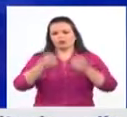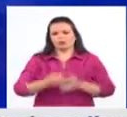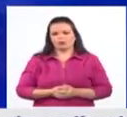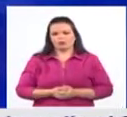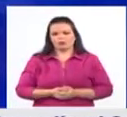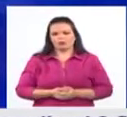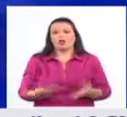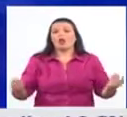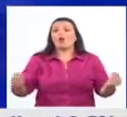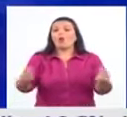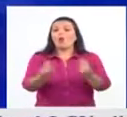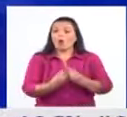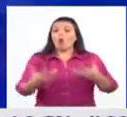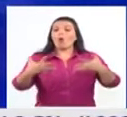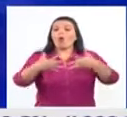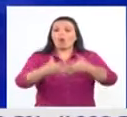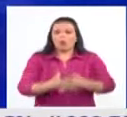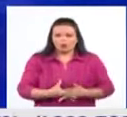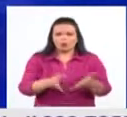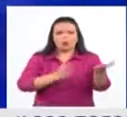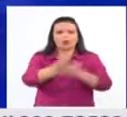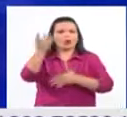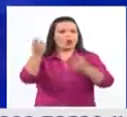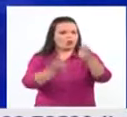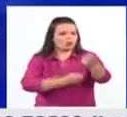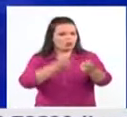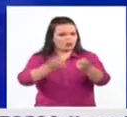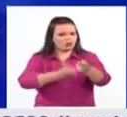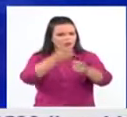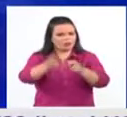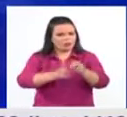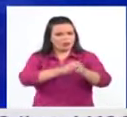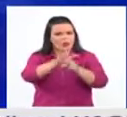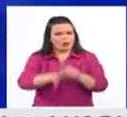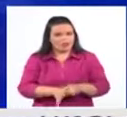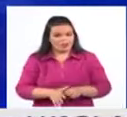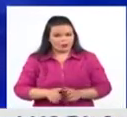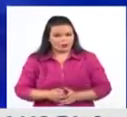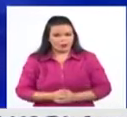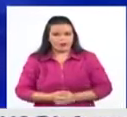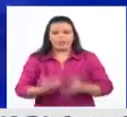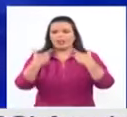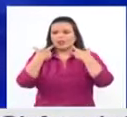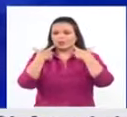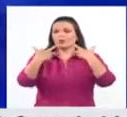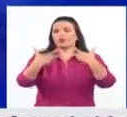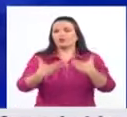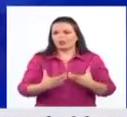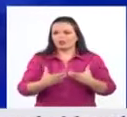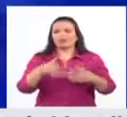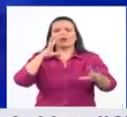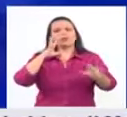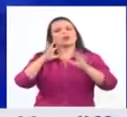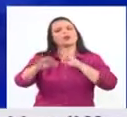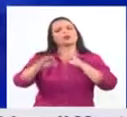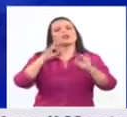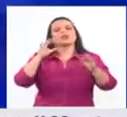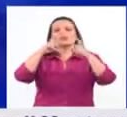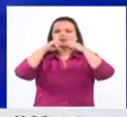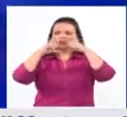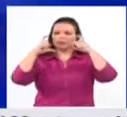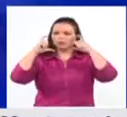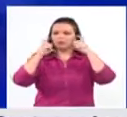juntos apoyarnos en el combate al virus SARS-CoV-2, sobre todo desde el punto de vista de la protección y también buscando